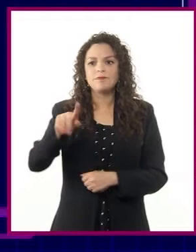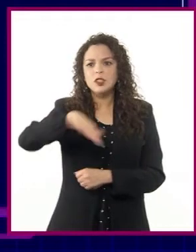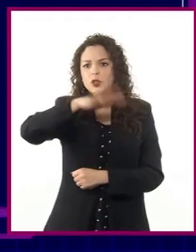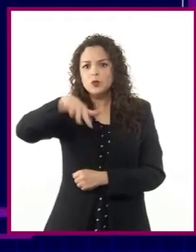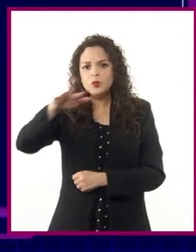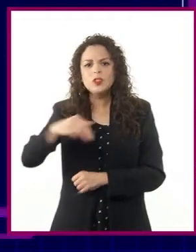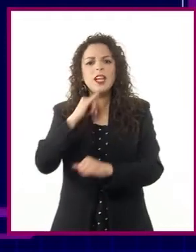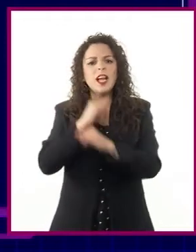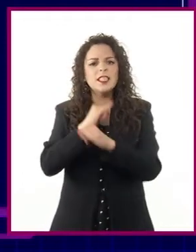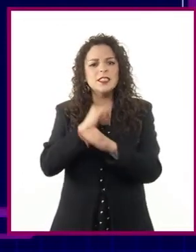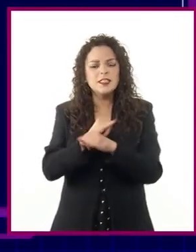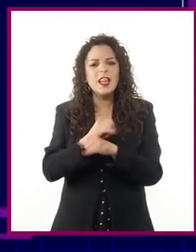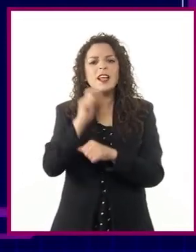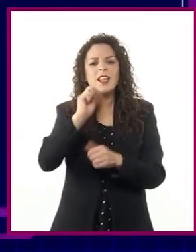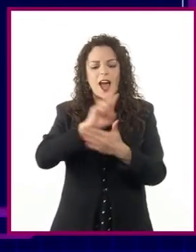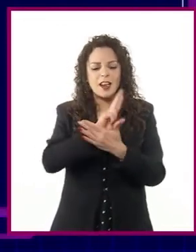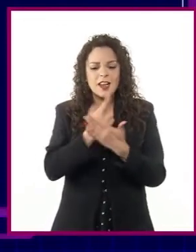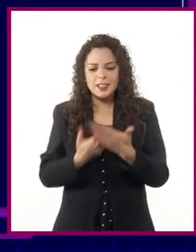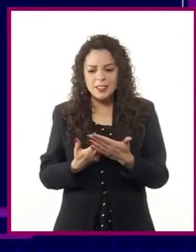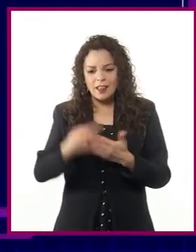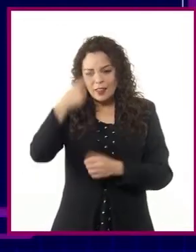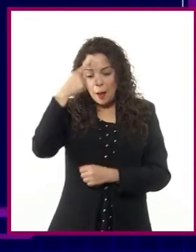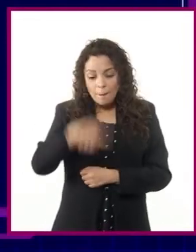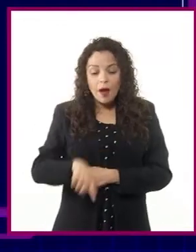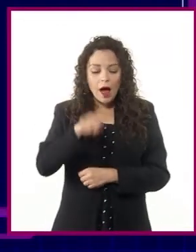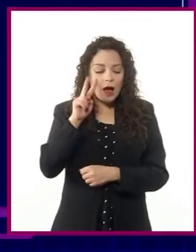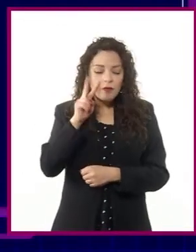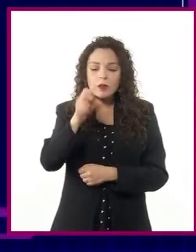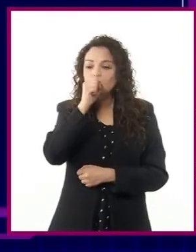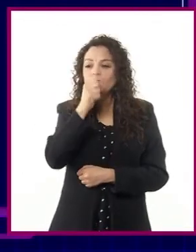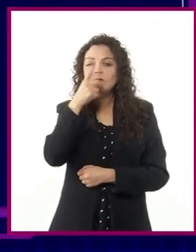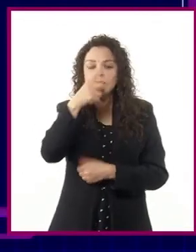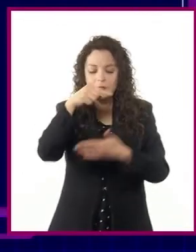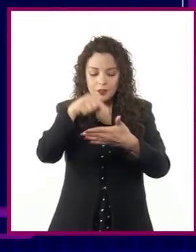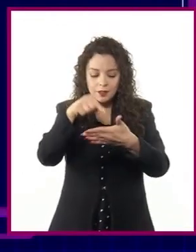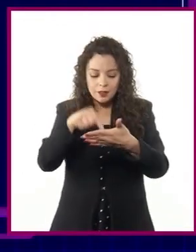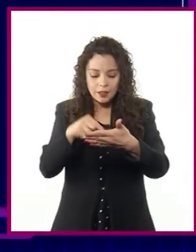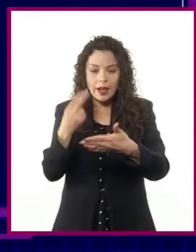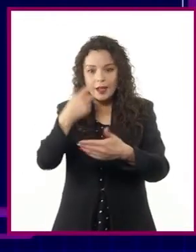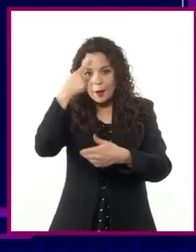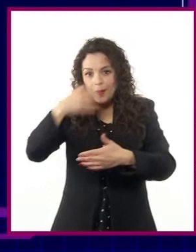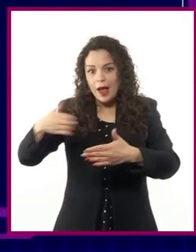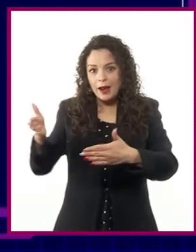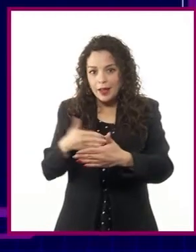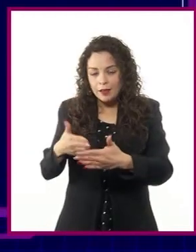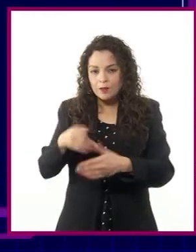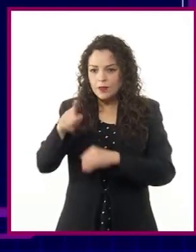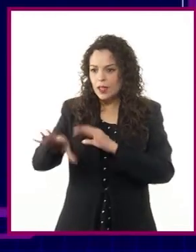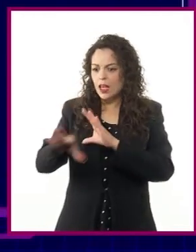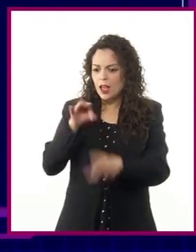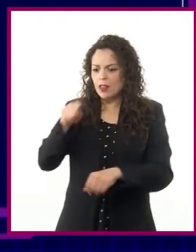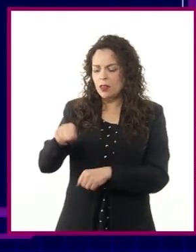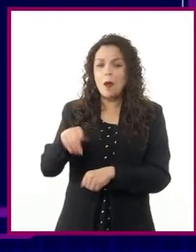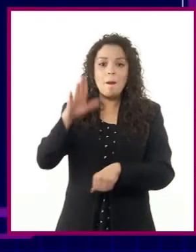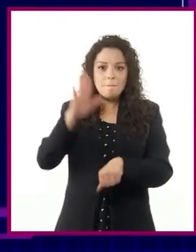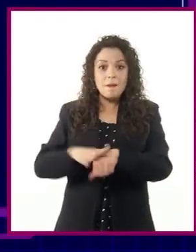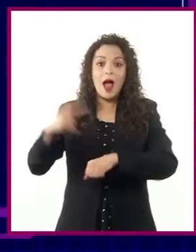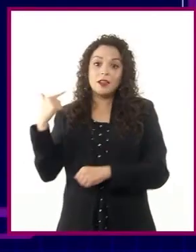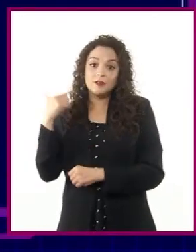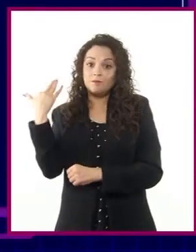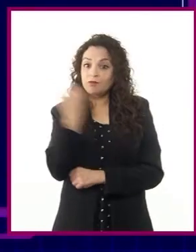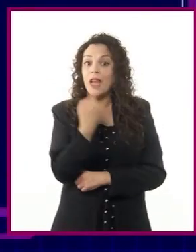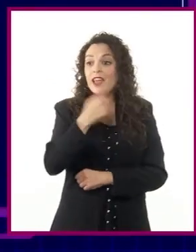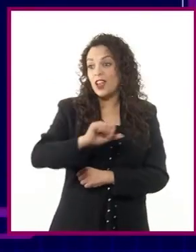en internet para seguirla paso a paso. De muchas recetas, eligió una que parecía más deliciosa que las